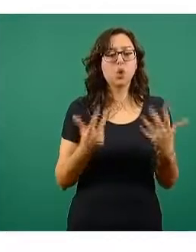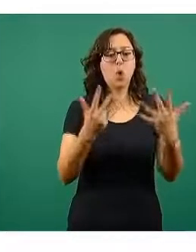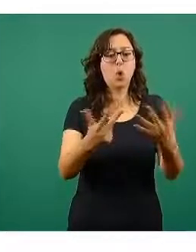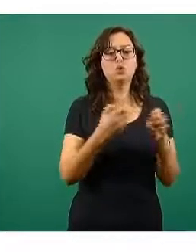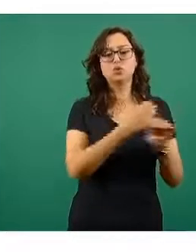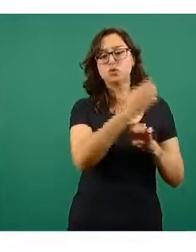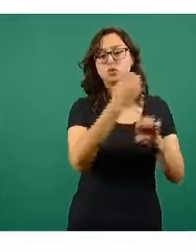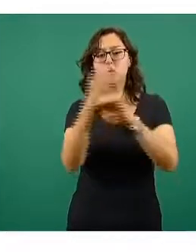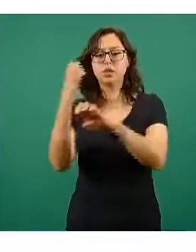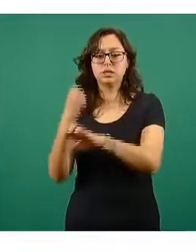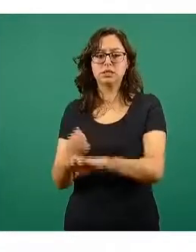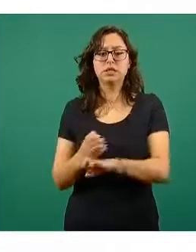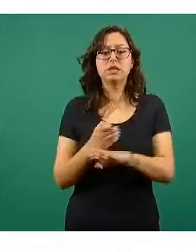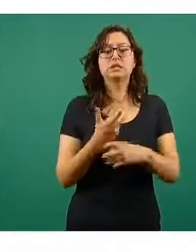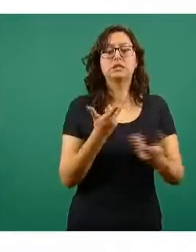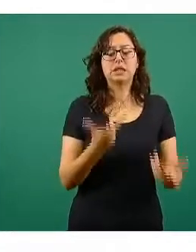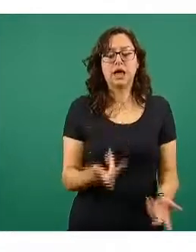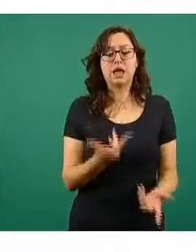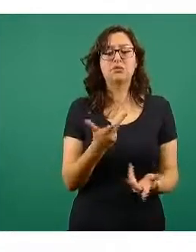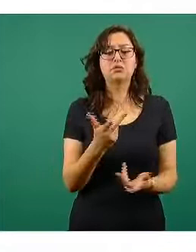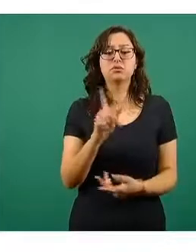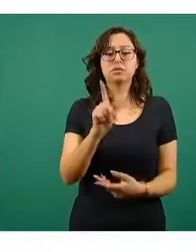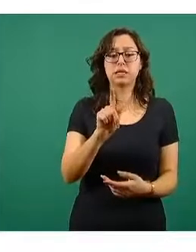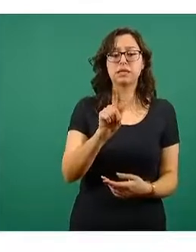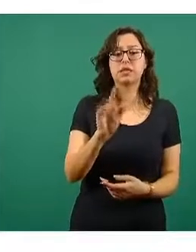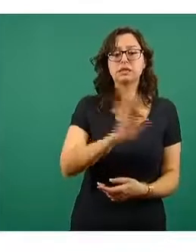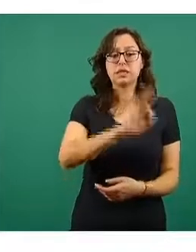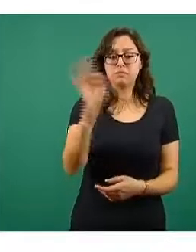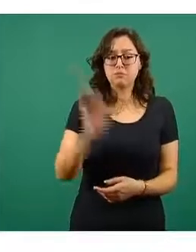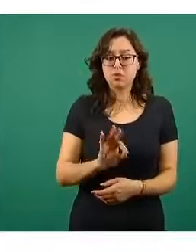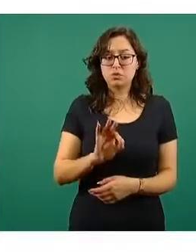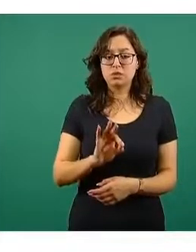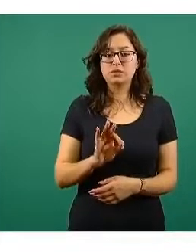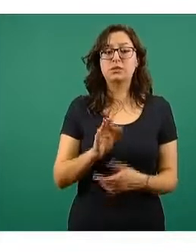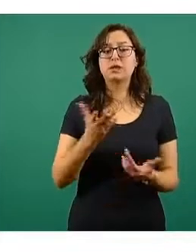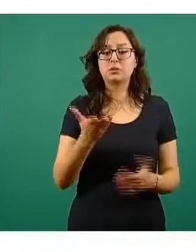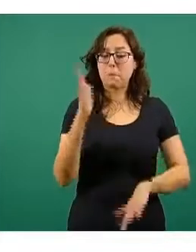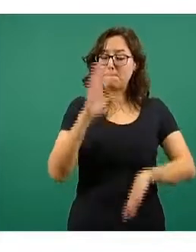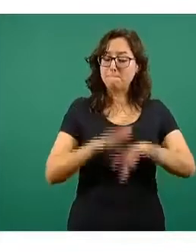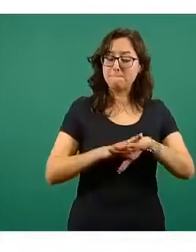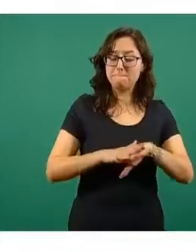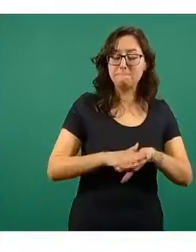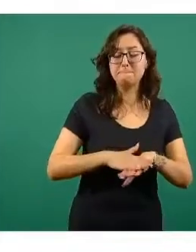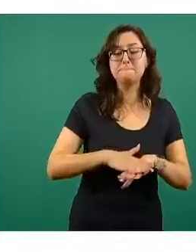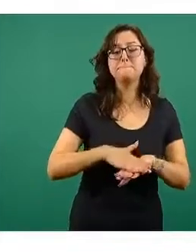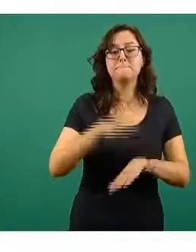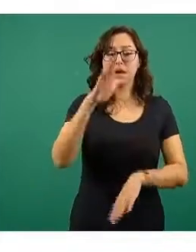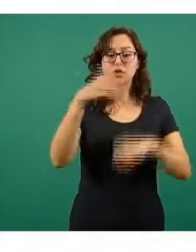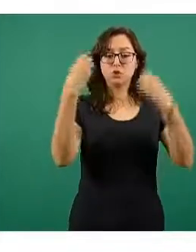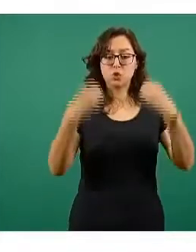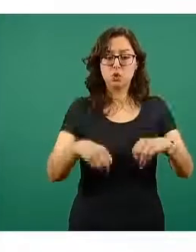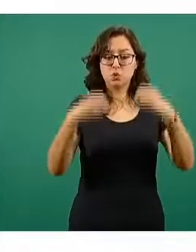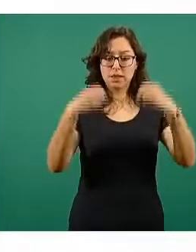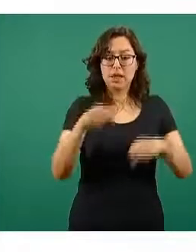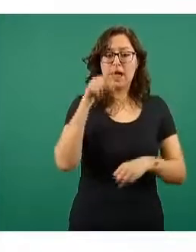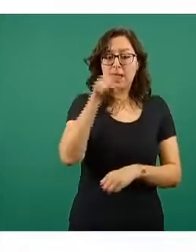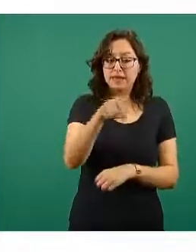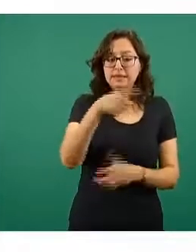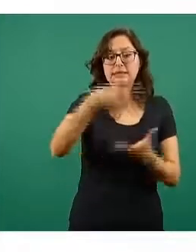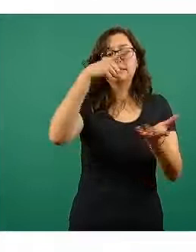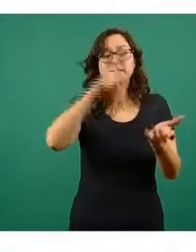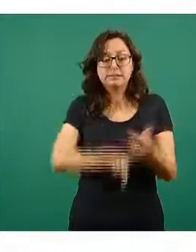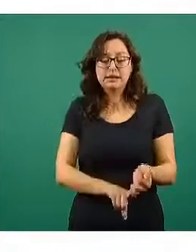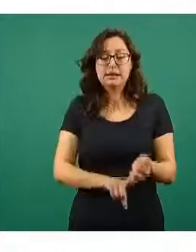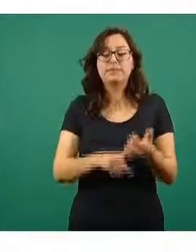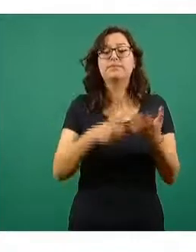están disponibles para atender infección respiratoria aguda grave que no requiere de cuidados